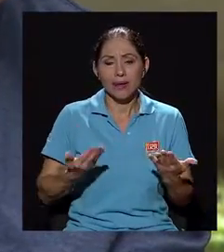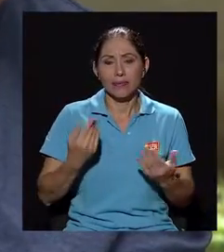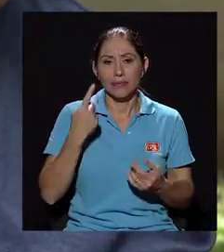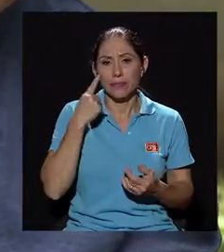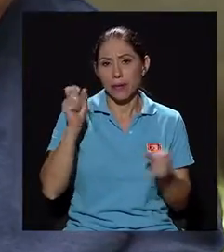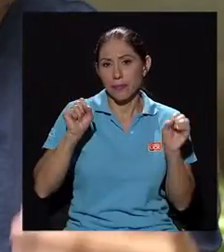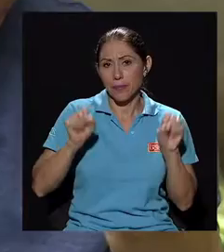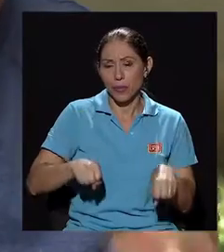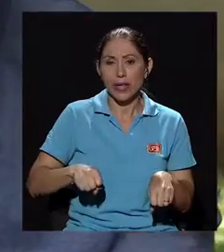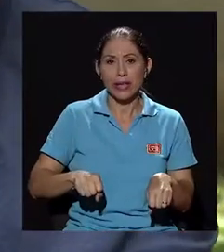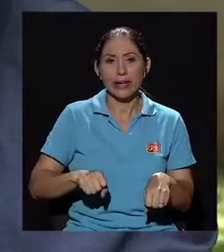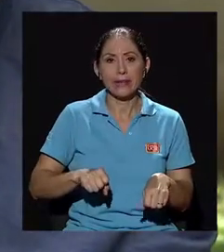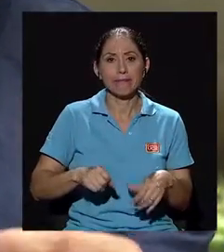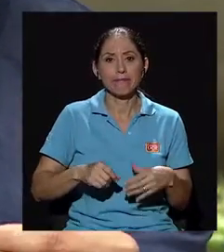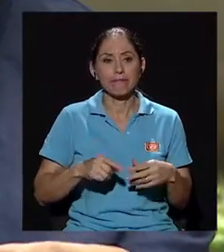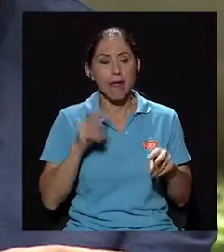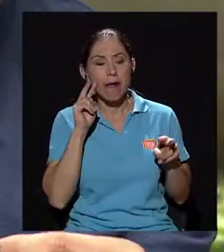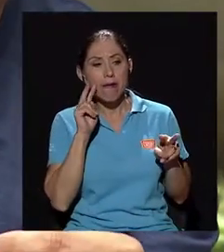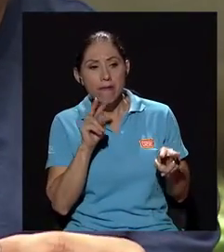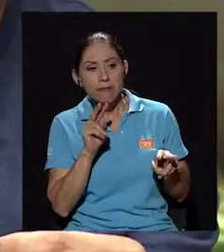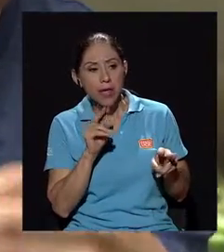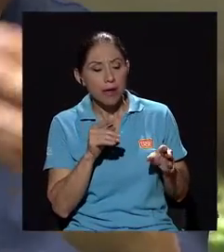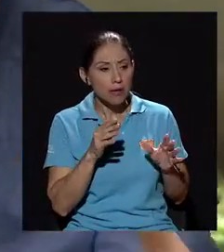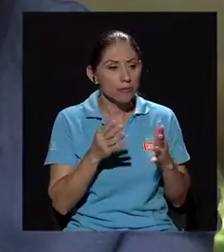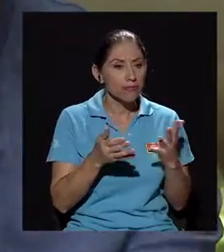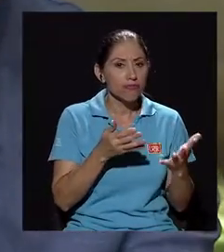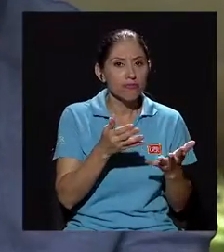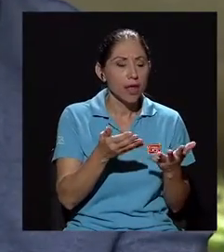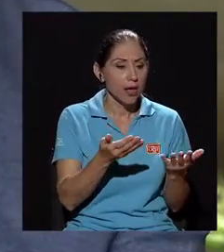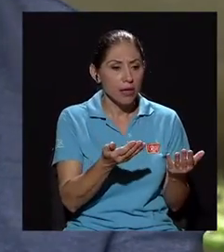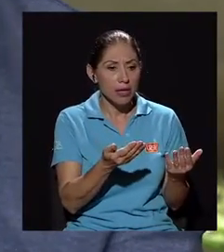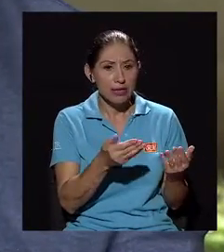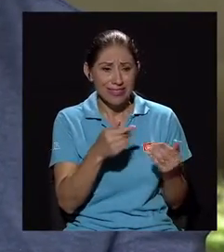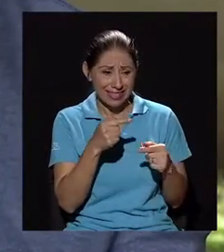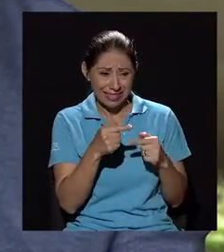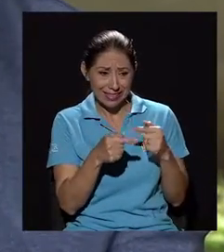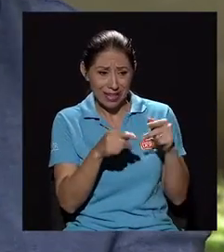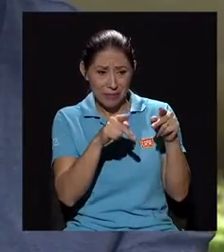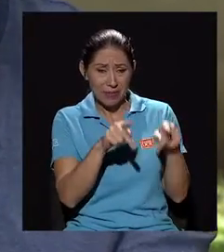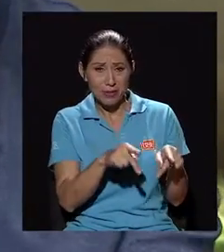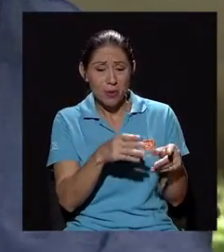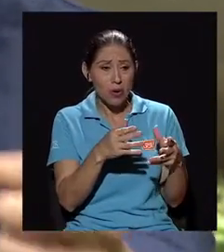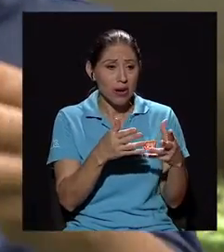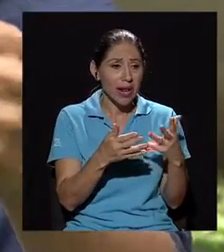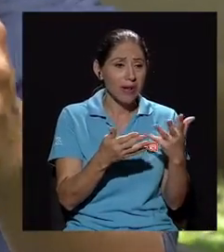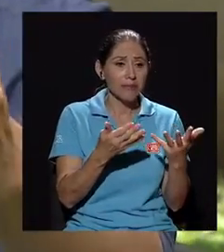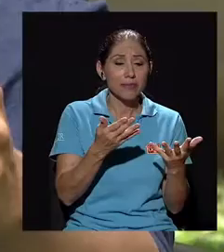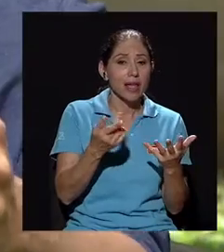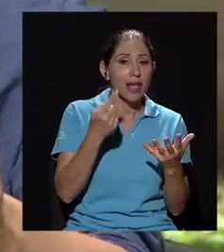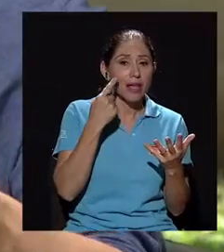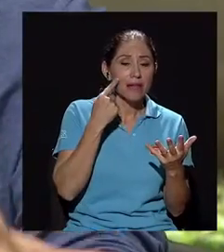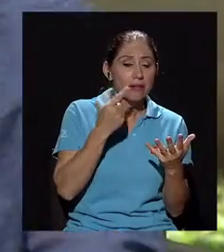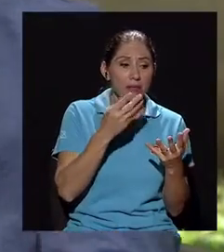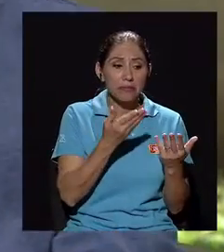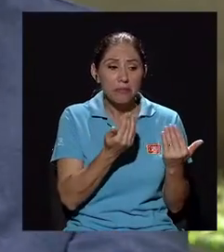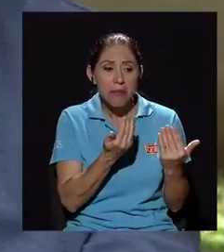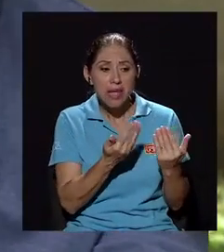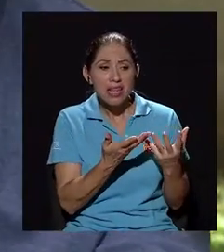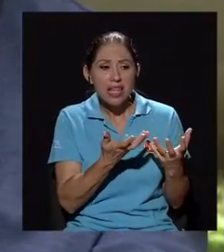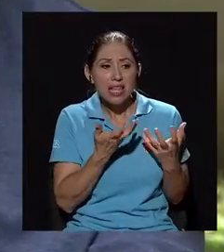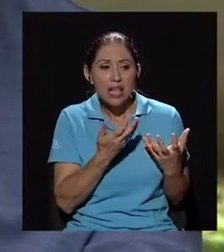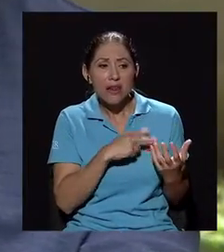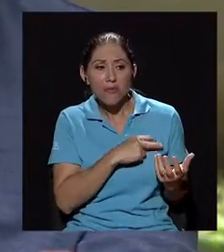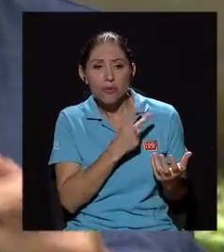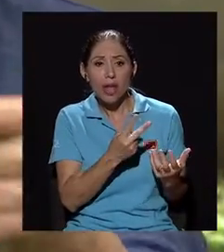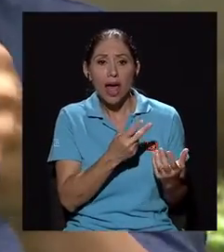yo, llegar y tomar, qué sé yo, el consentimiento, ¿verdad?, de la familia y informarla sobre lo